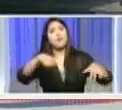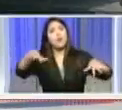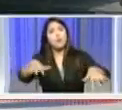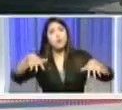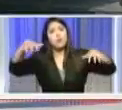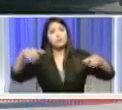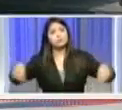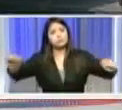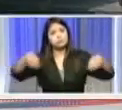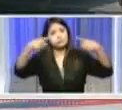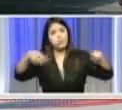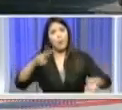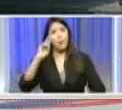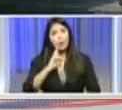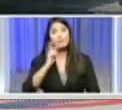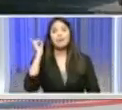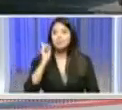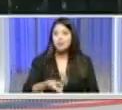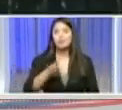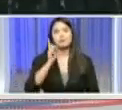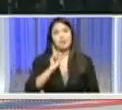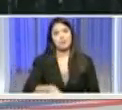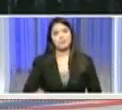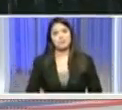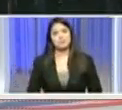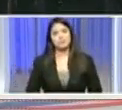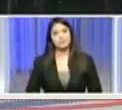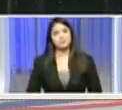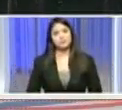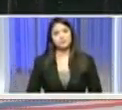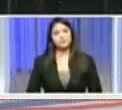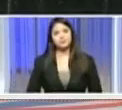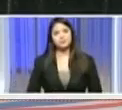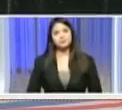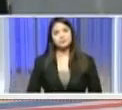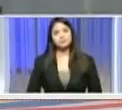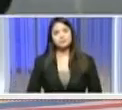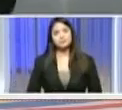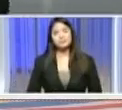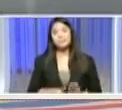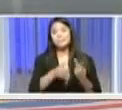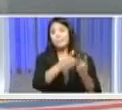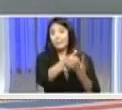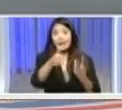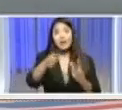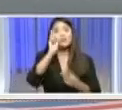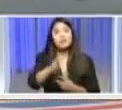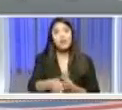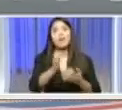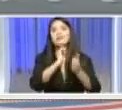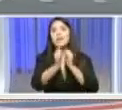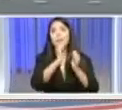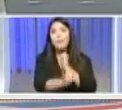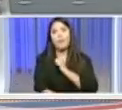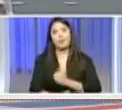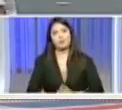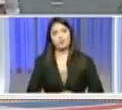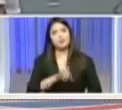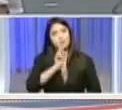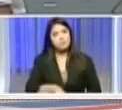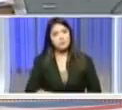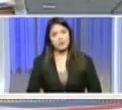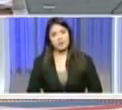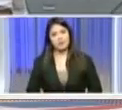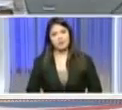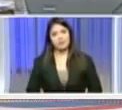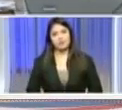Simón Bolívar. En cada urbanismo tiene que haber la misión deporte.